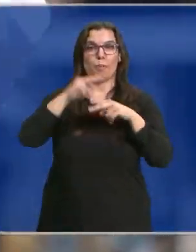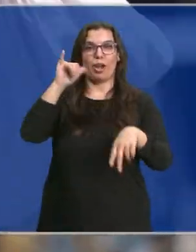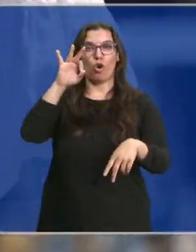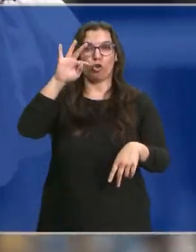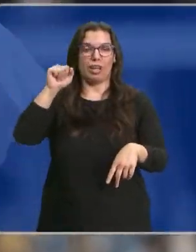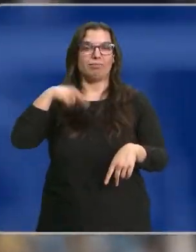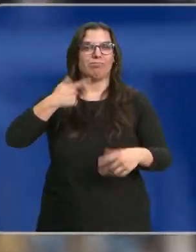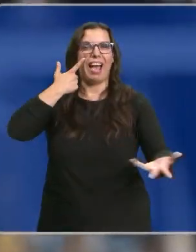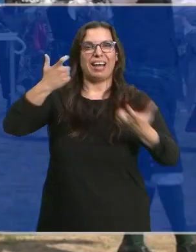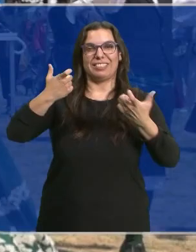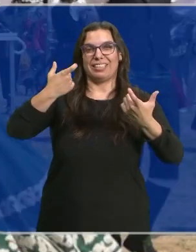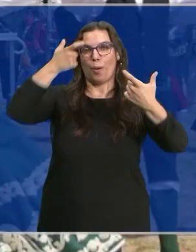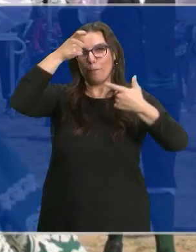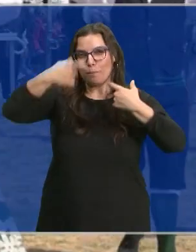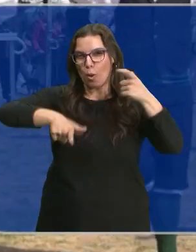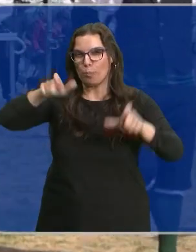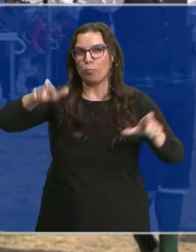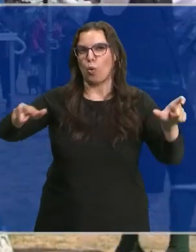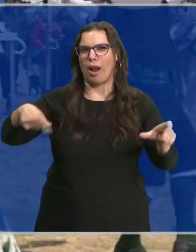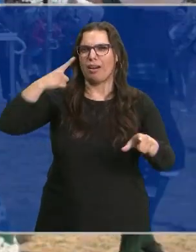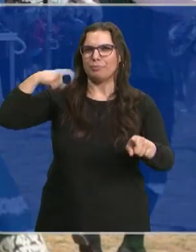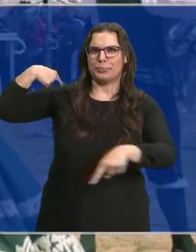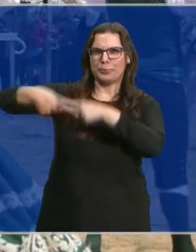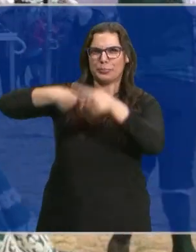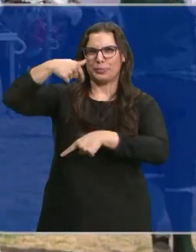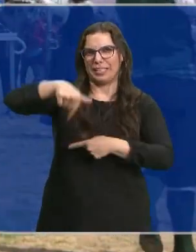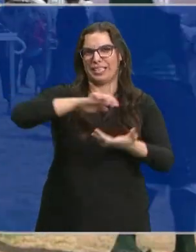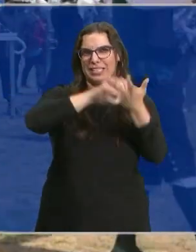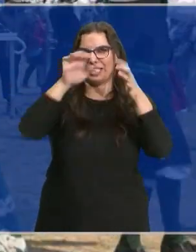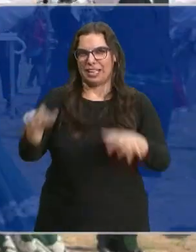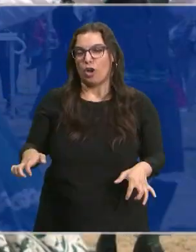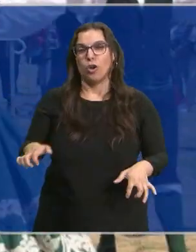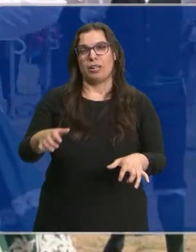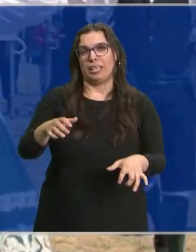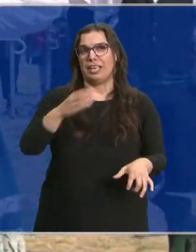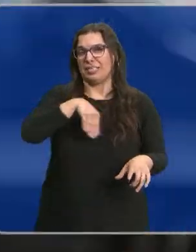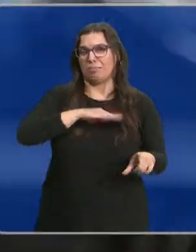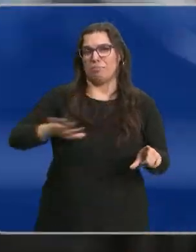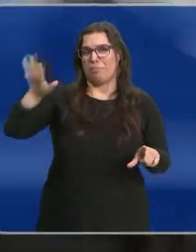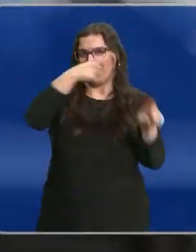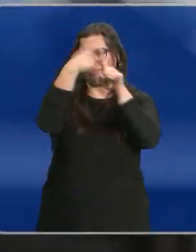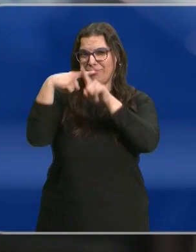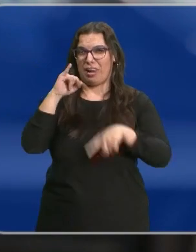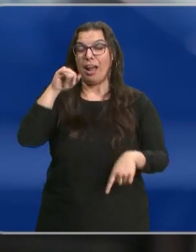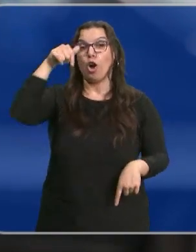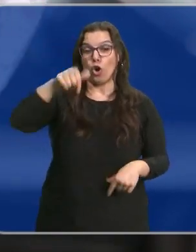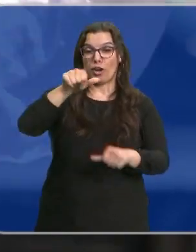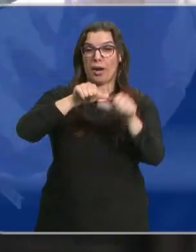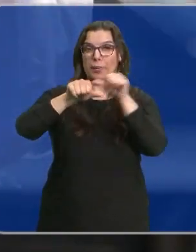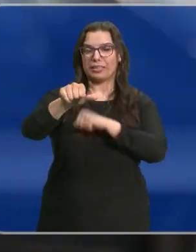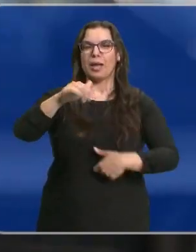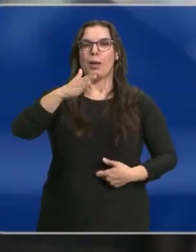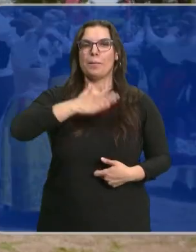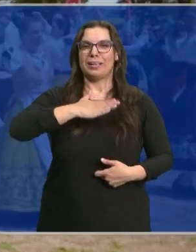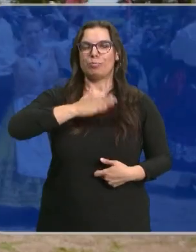manifestaciones artísticas populares con más tradición y arraigo en Castilla y León y en gran parte del país pues bien desde hoy es